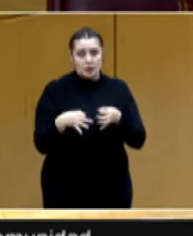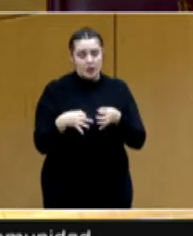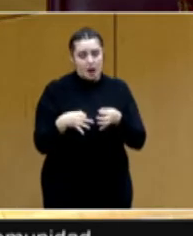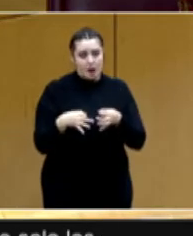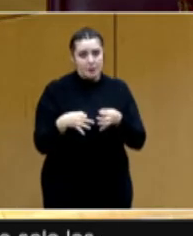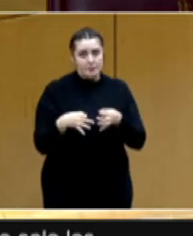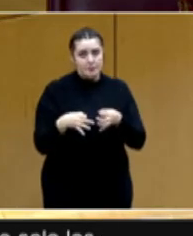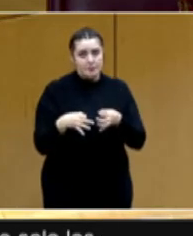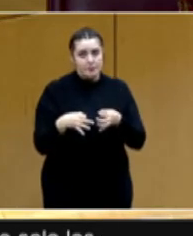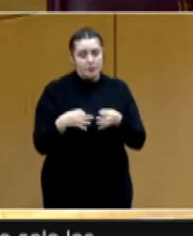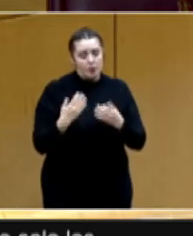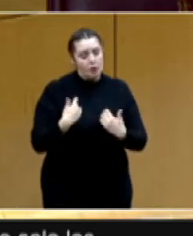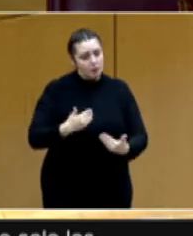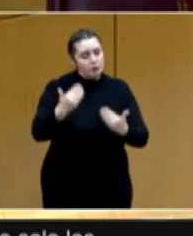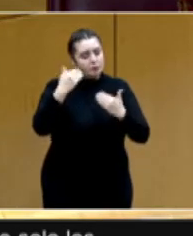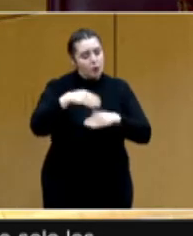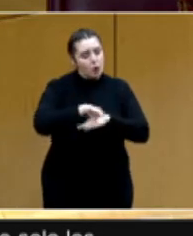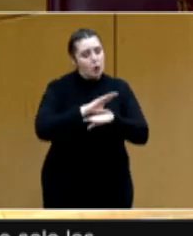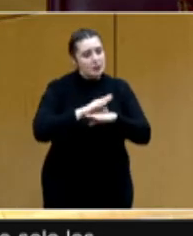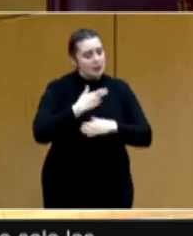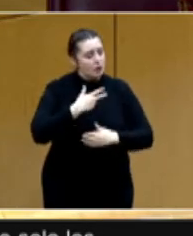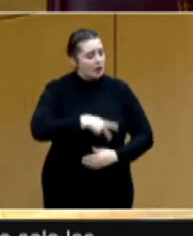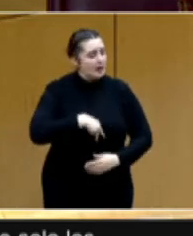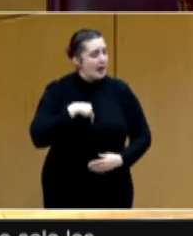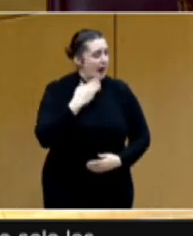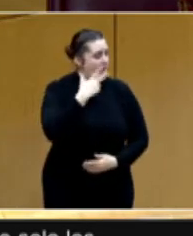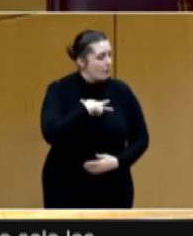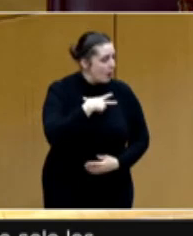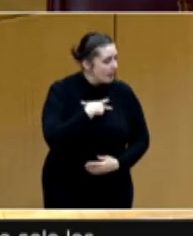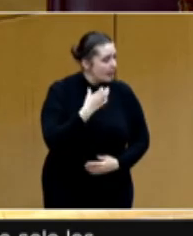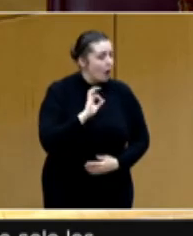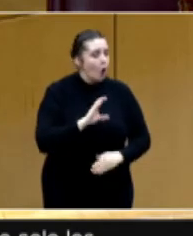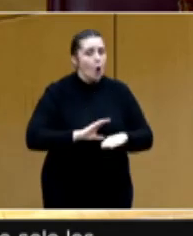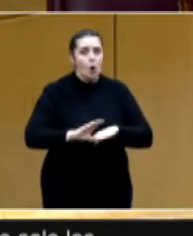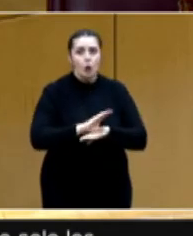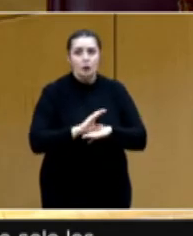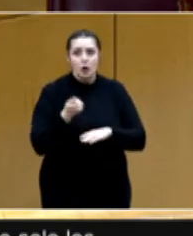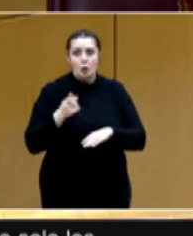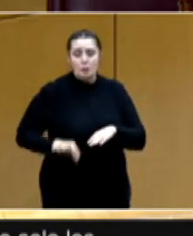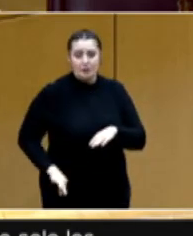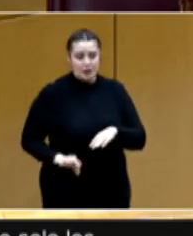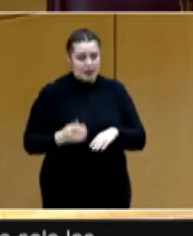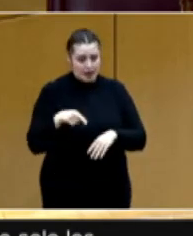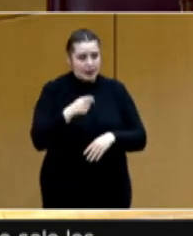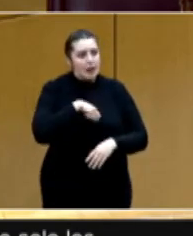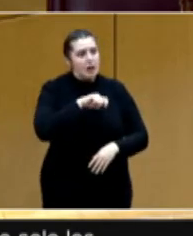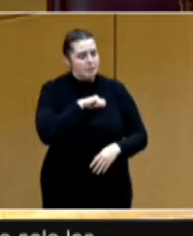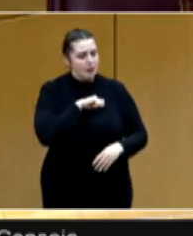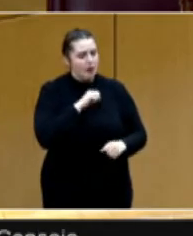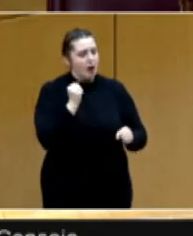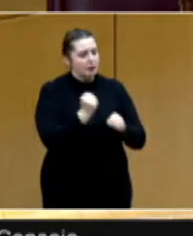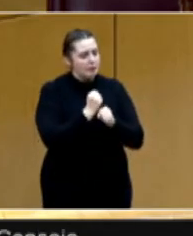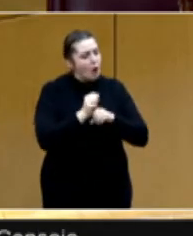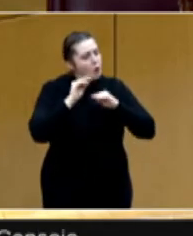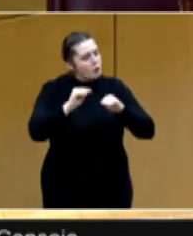desde el consejo general de la abogacía y los colegios y los colegios profesionales en España están realizando esta labor